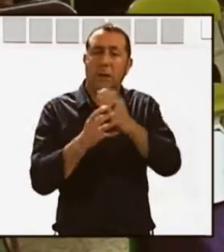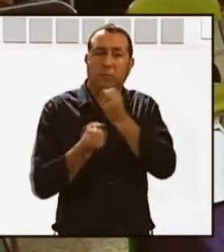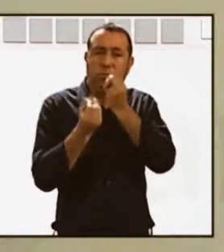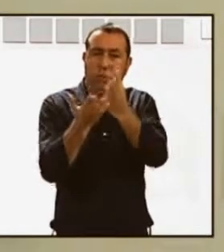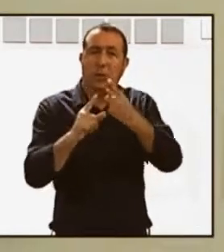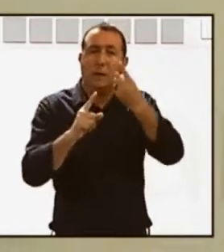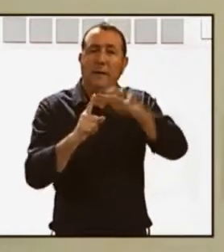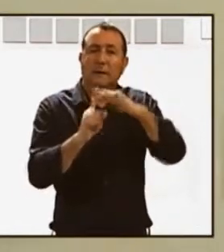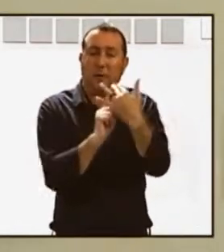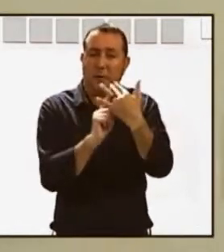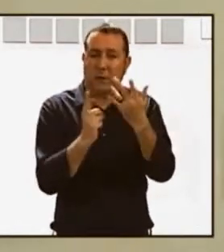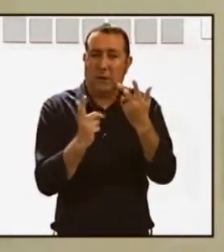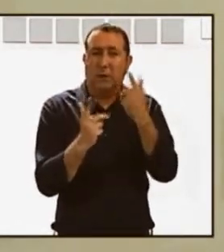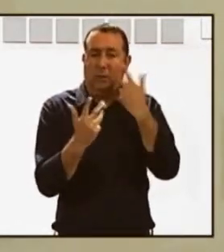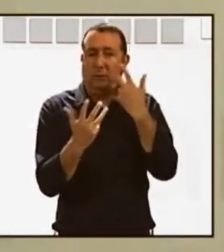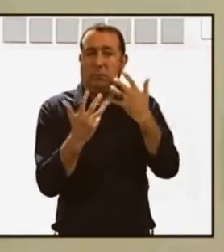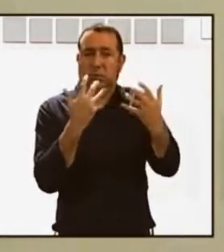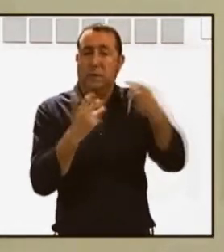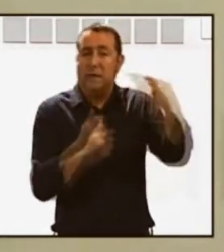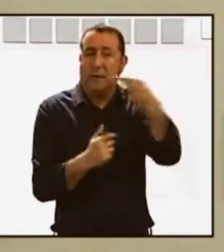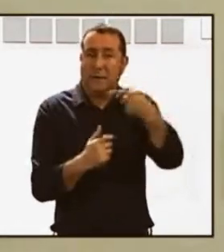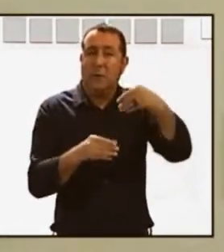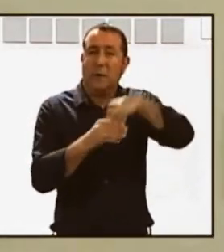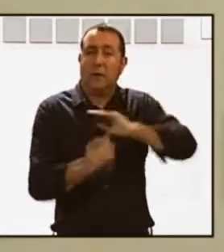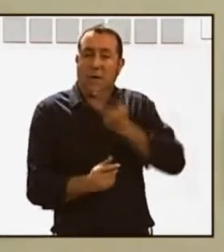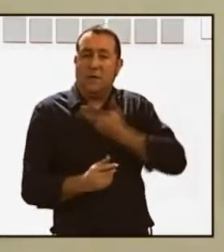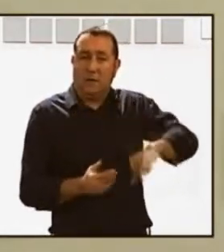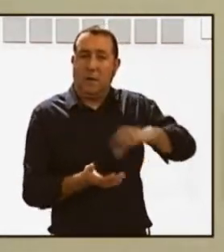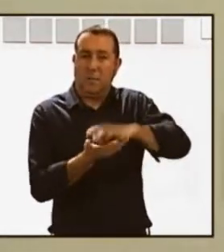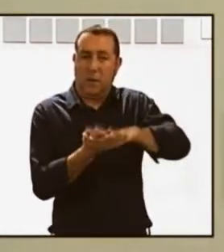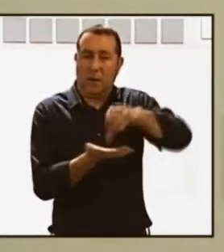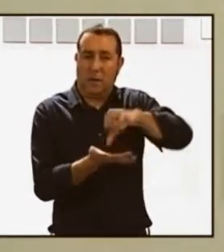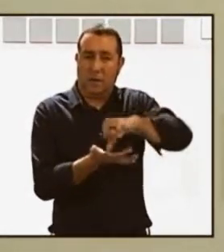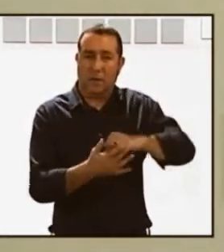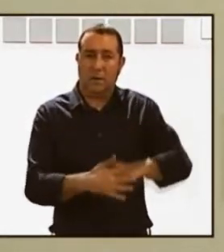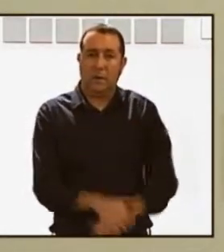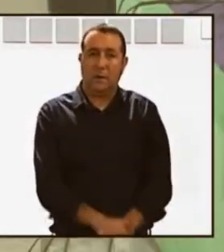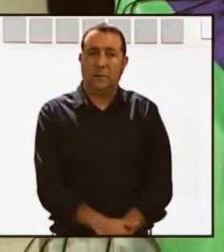destapar asuntos irregulares y polémicos que han tenido que ver con la ciudad. Pienso que esos son